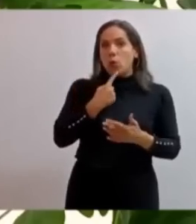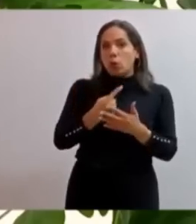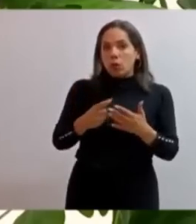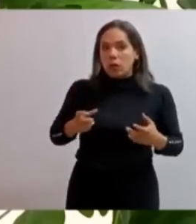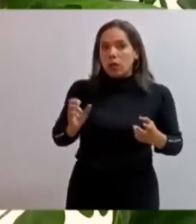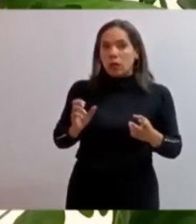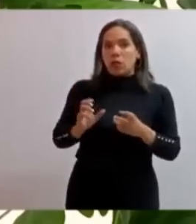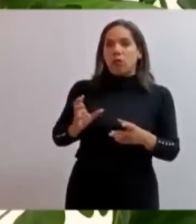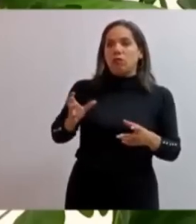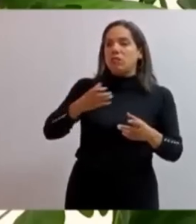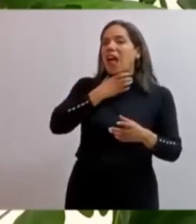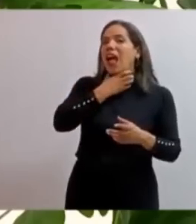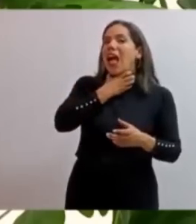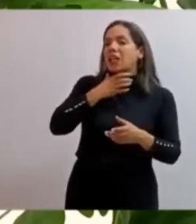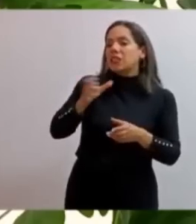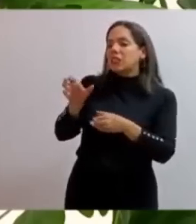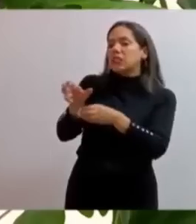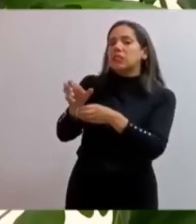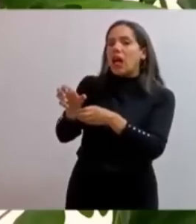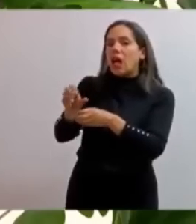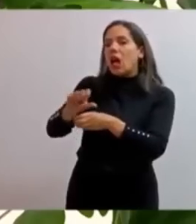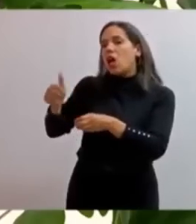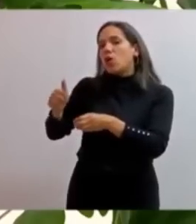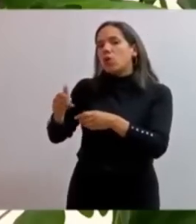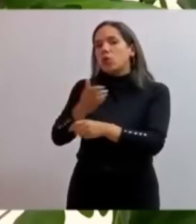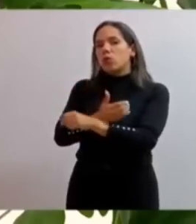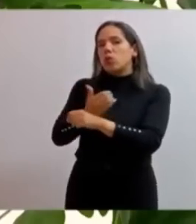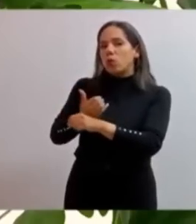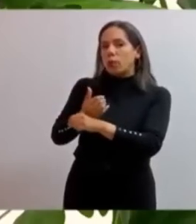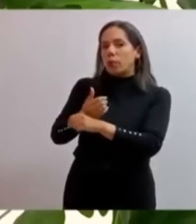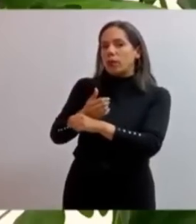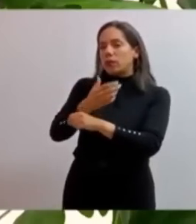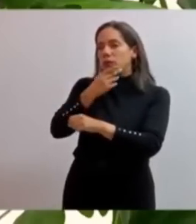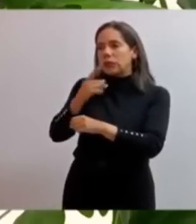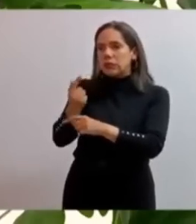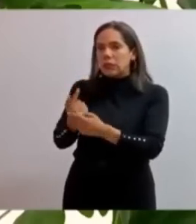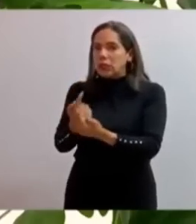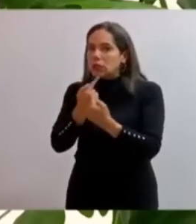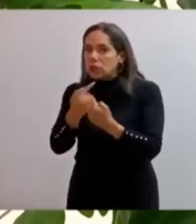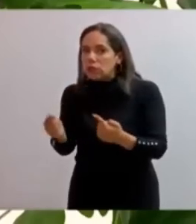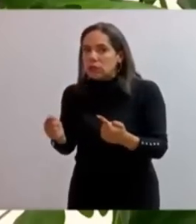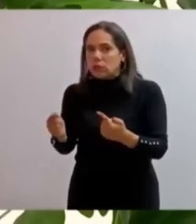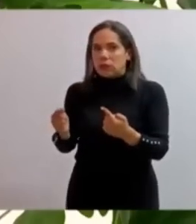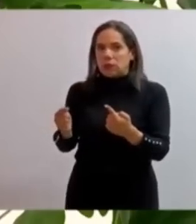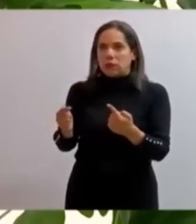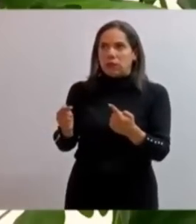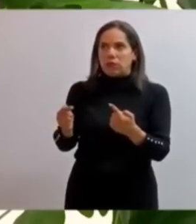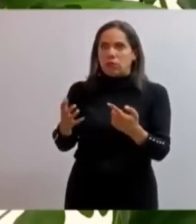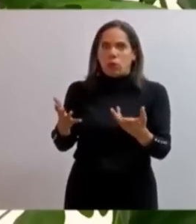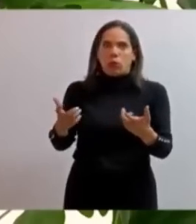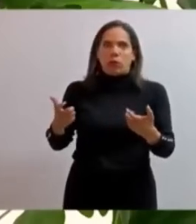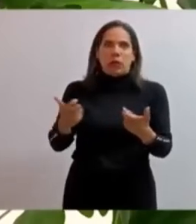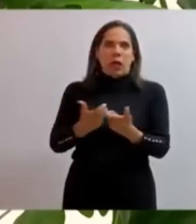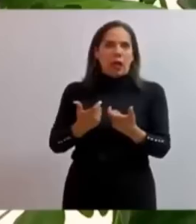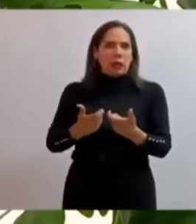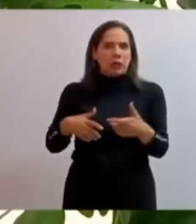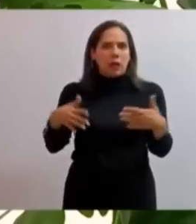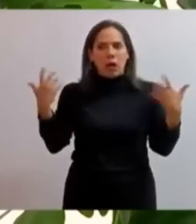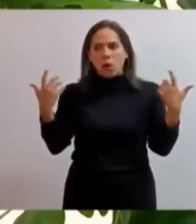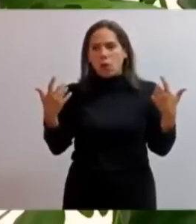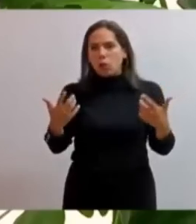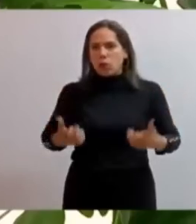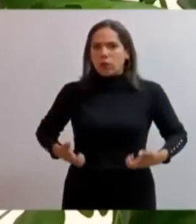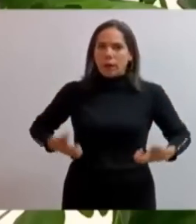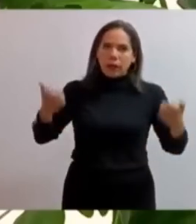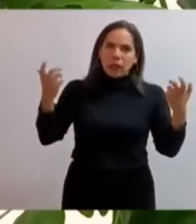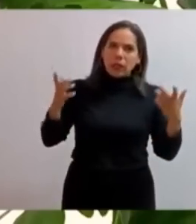escuela, impactó a toda la comunidad. Y si eso se da cercano al contexto del Consejo Técnico Escolar,